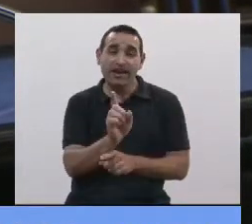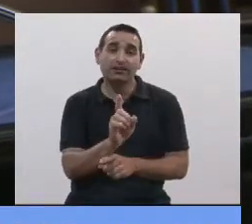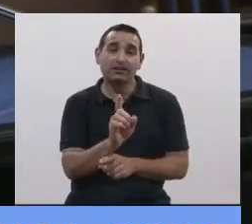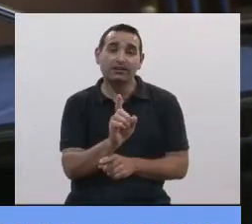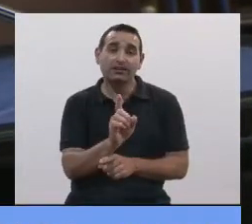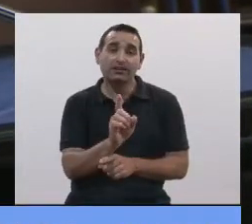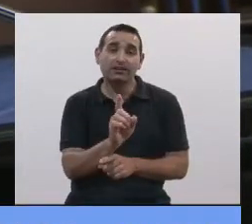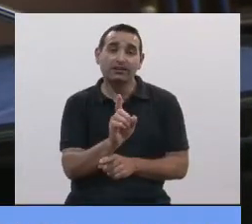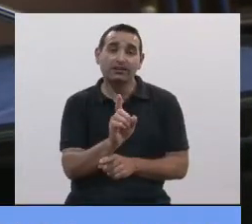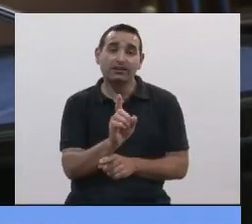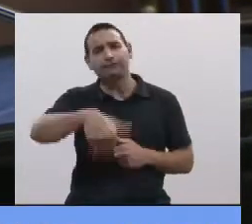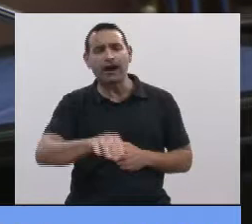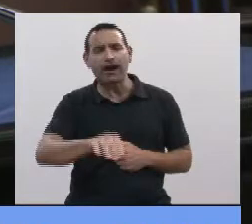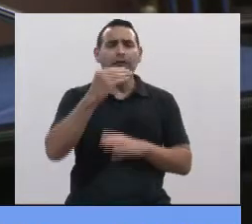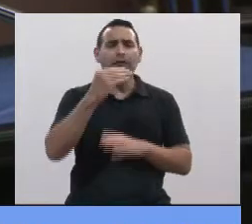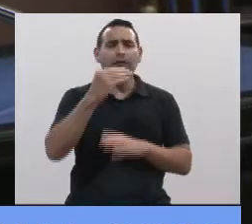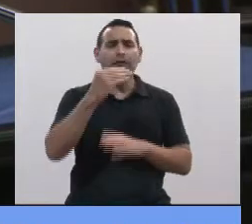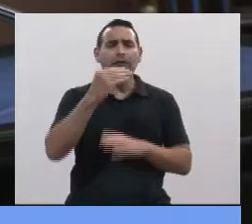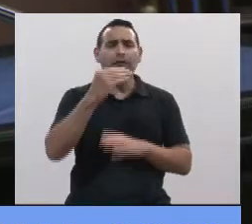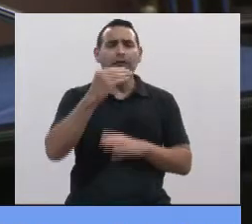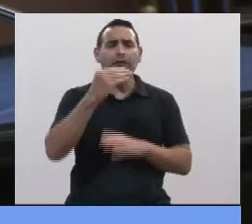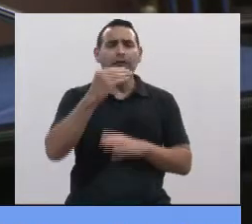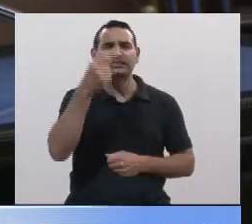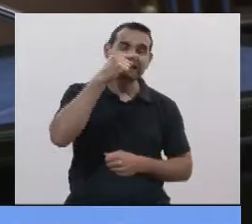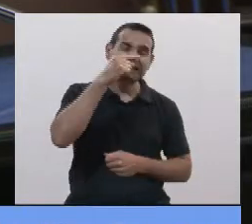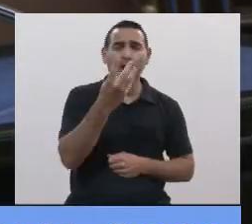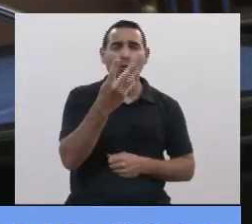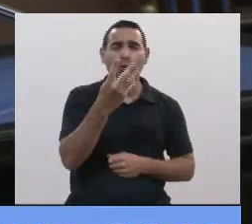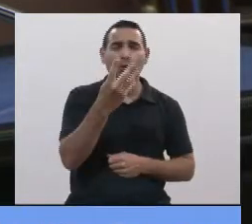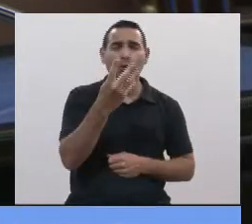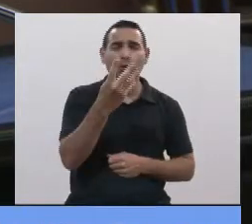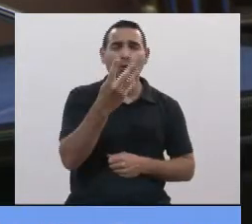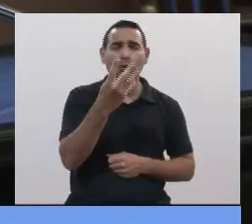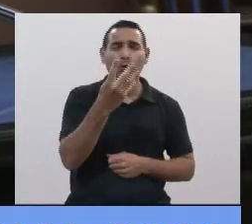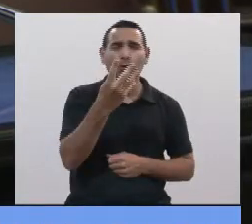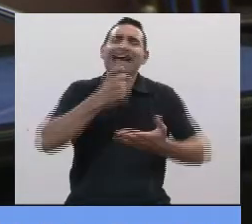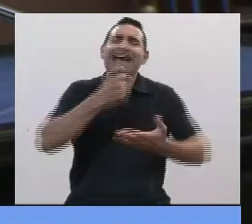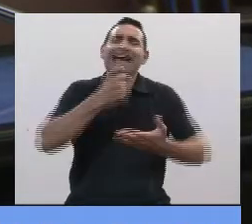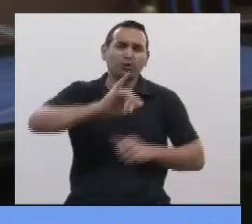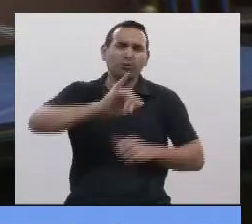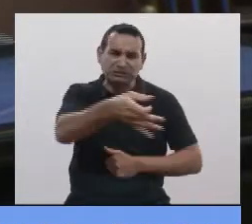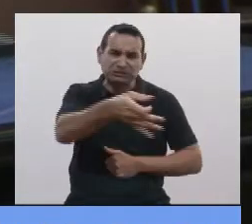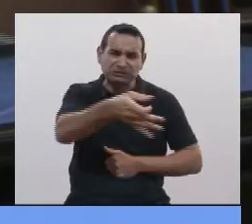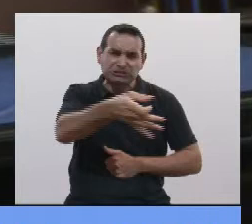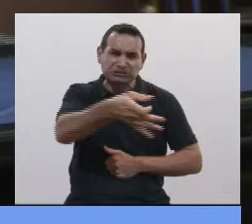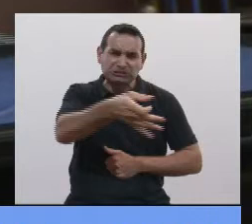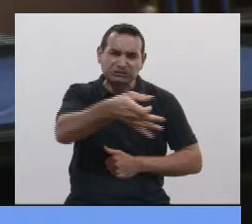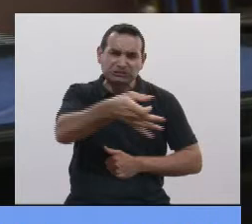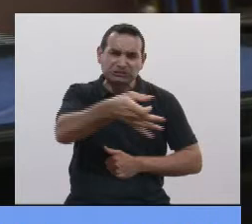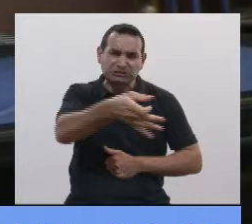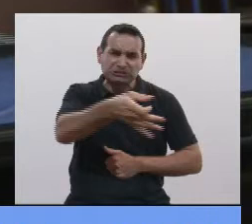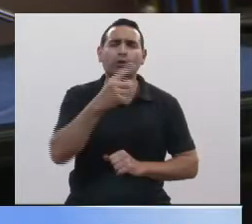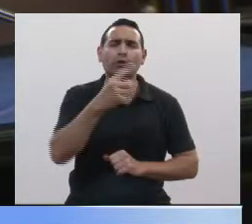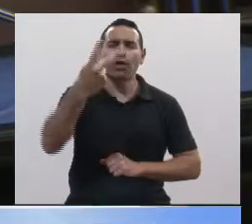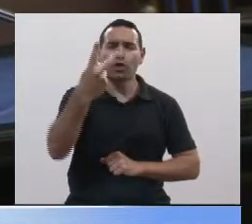que decimos que vamos a bajar al 4,2 el déficit, del 7 al 4,2. Bueno, supongamos que fuera un número aceptable, que tampoco le explicaron por